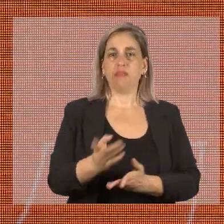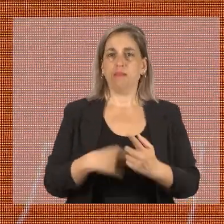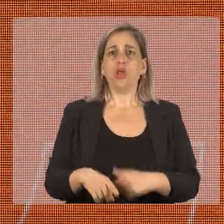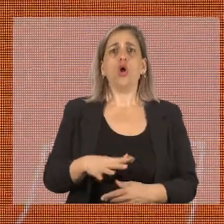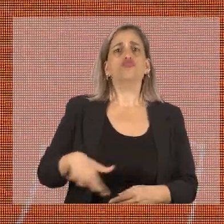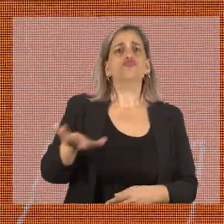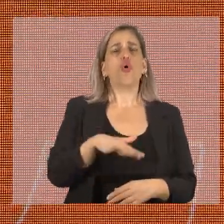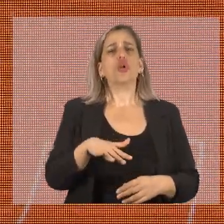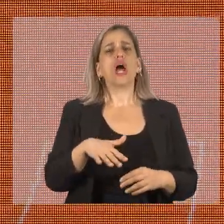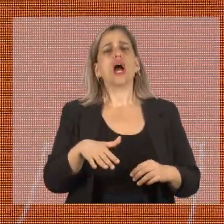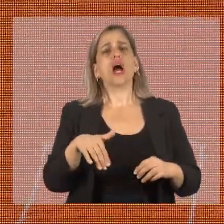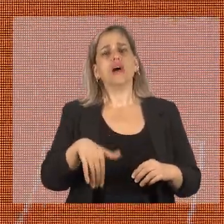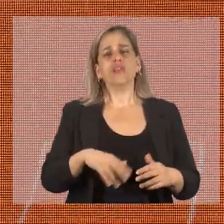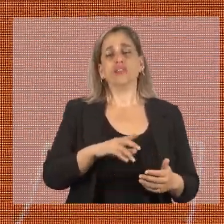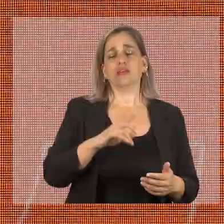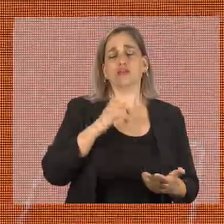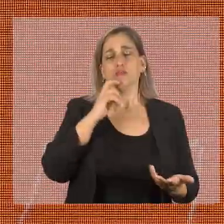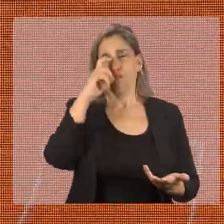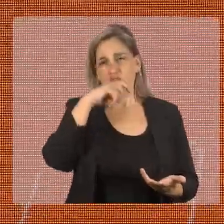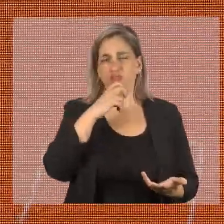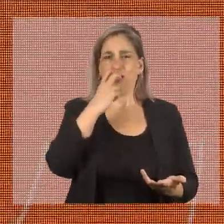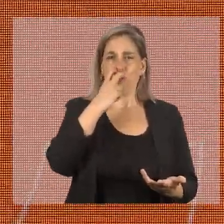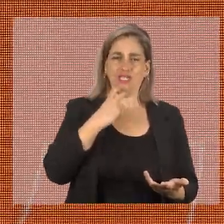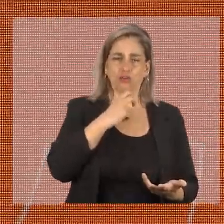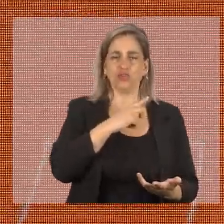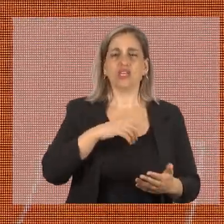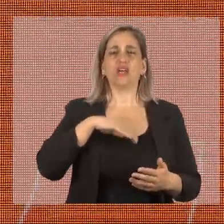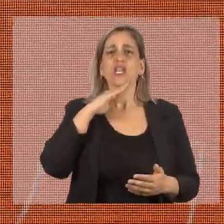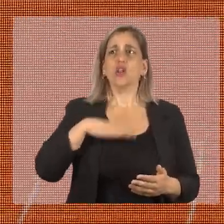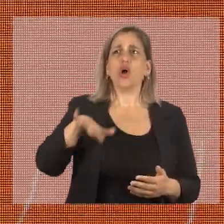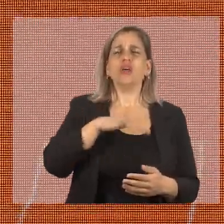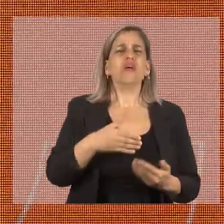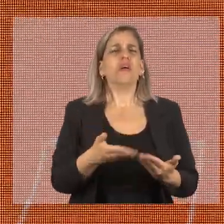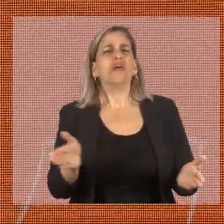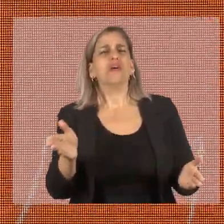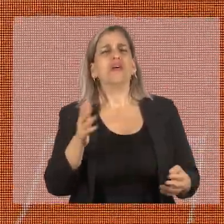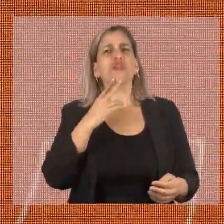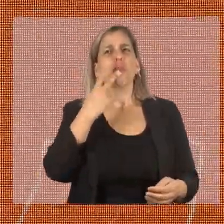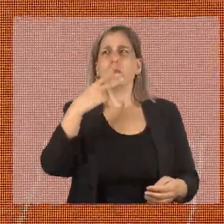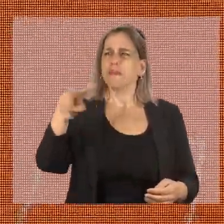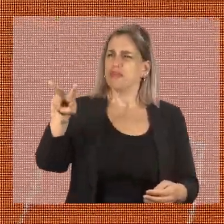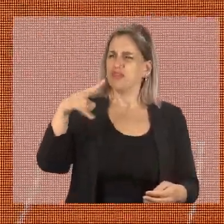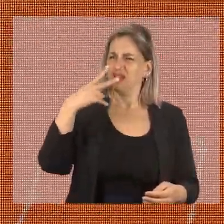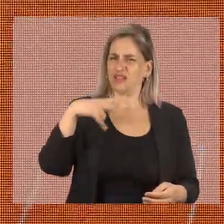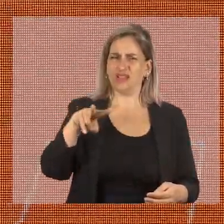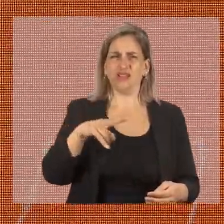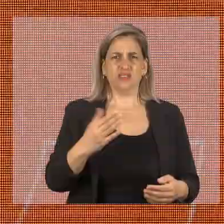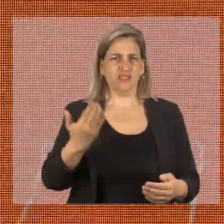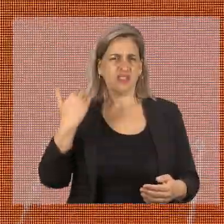en la zona metropolitana. Es una obra que yo tomé contacto en las primeras épocas del 2000, que está, creo que la década del